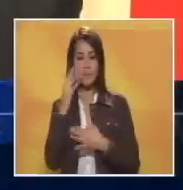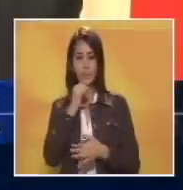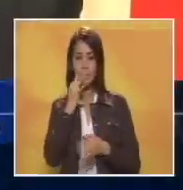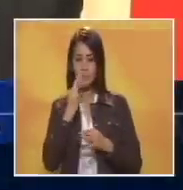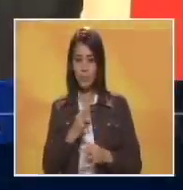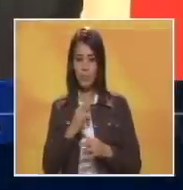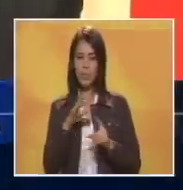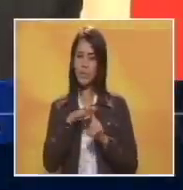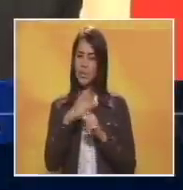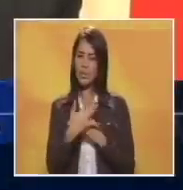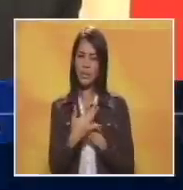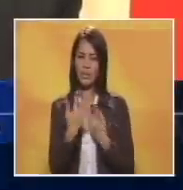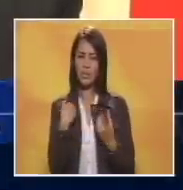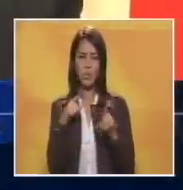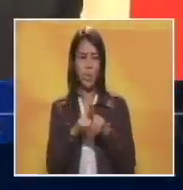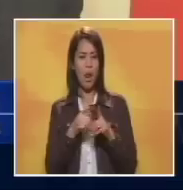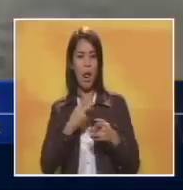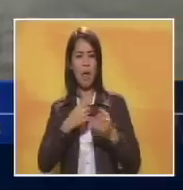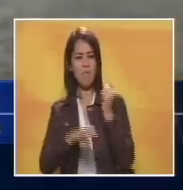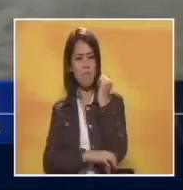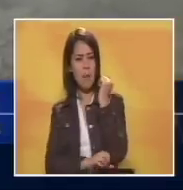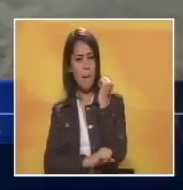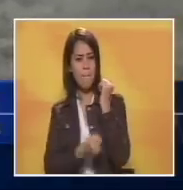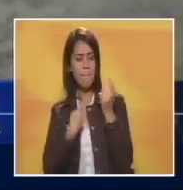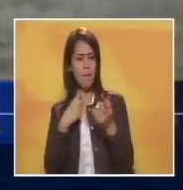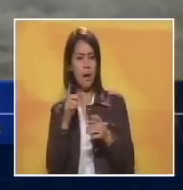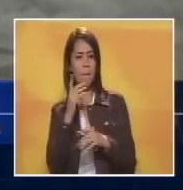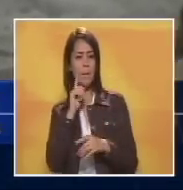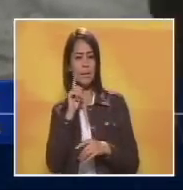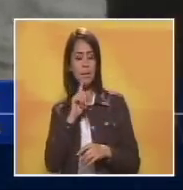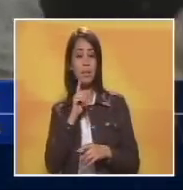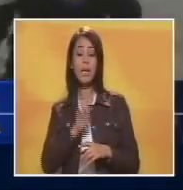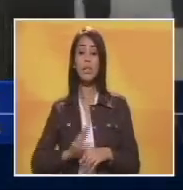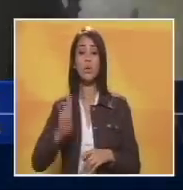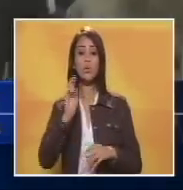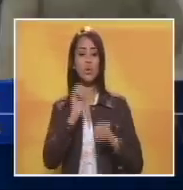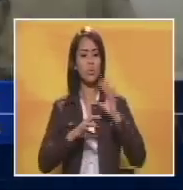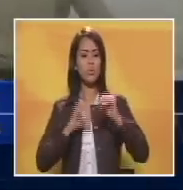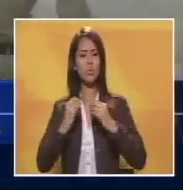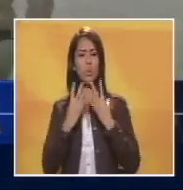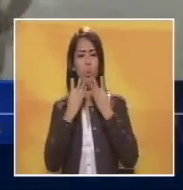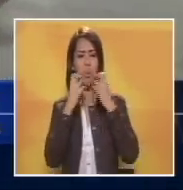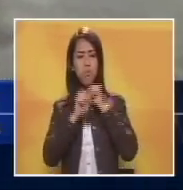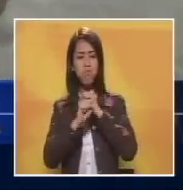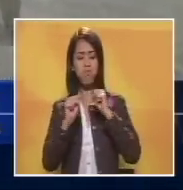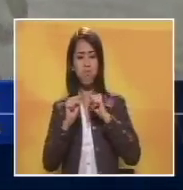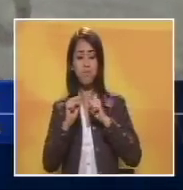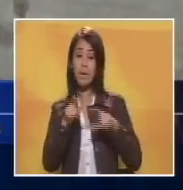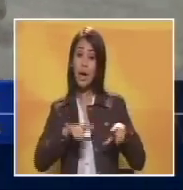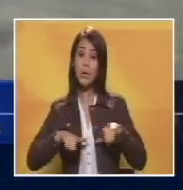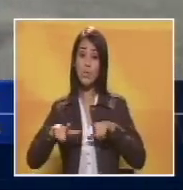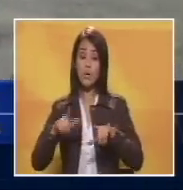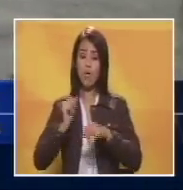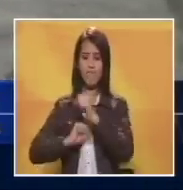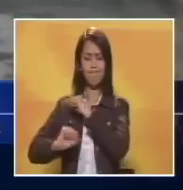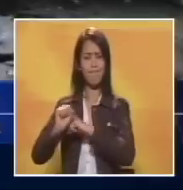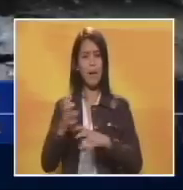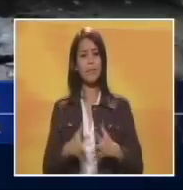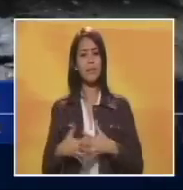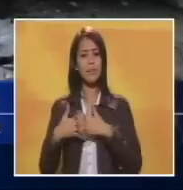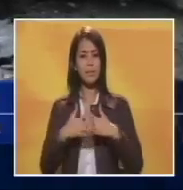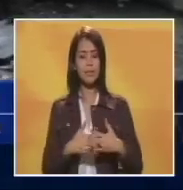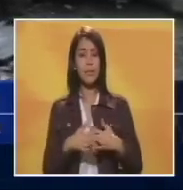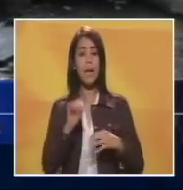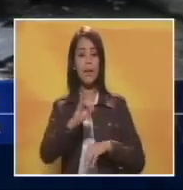la situación se trató de un montaje y descartó que se utilizara armamento químico en esa localidad, algo rechazado por Estados Unidos, Reino Unido